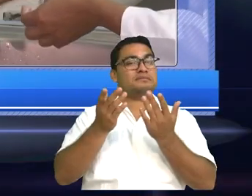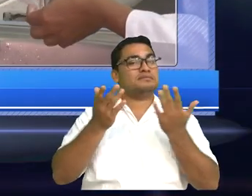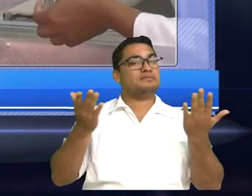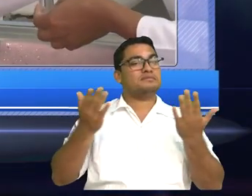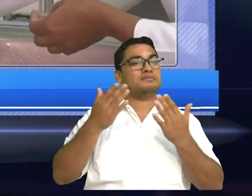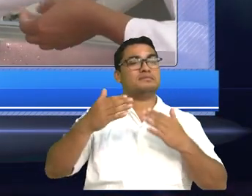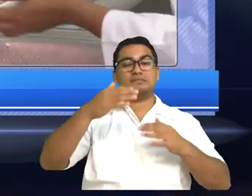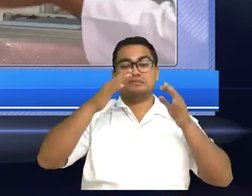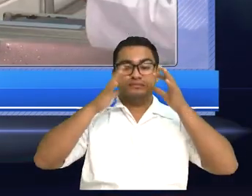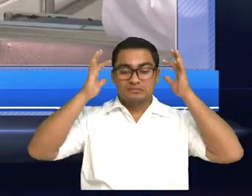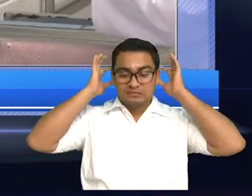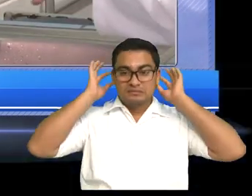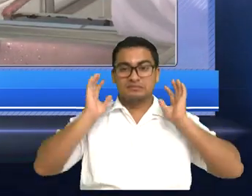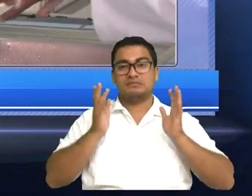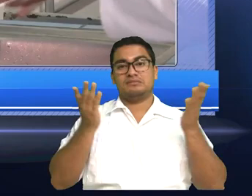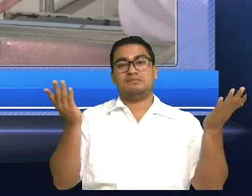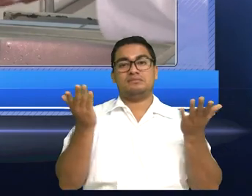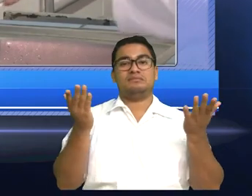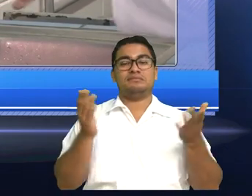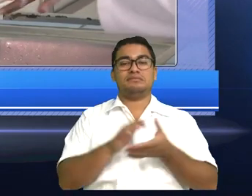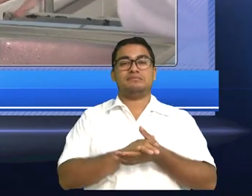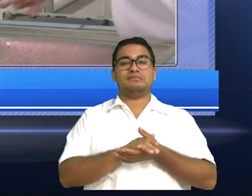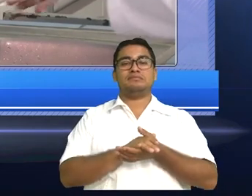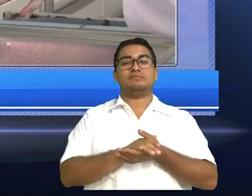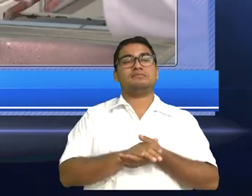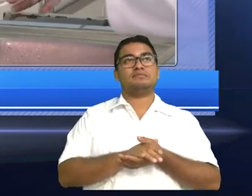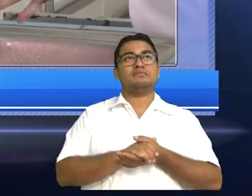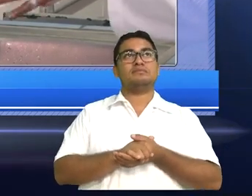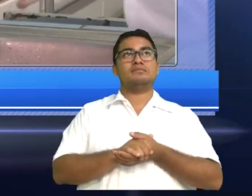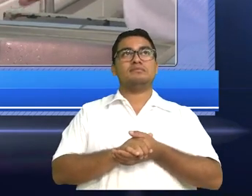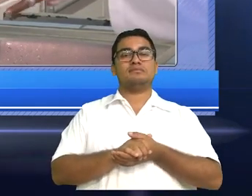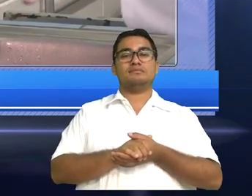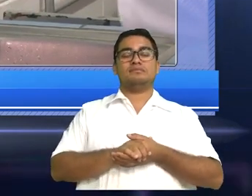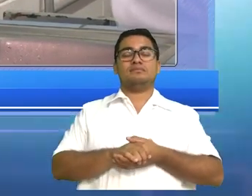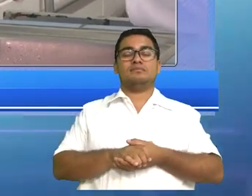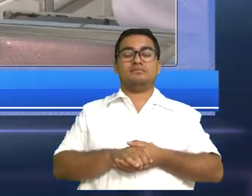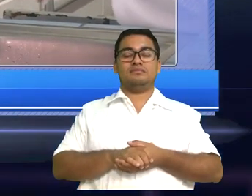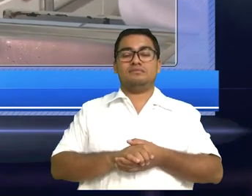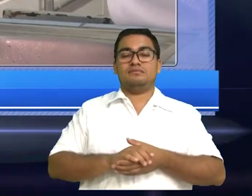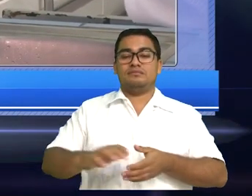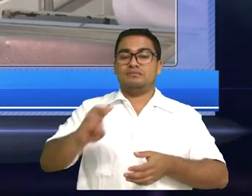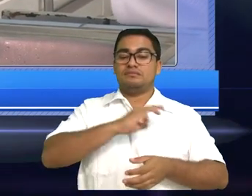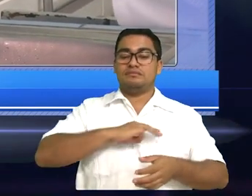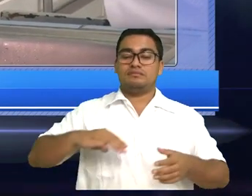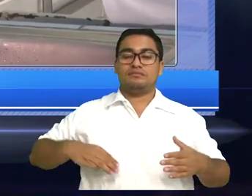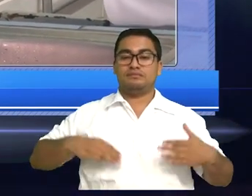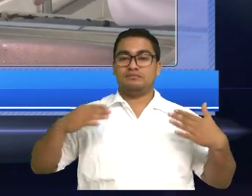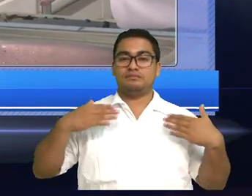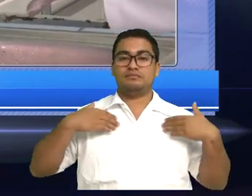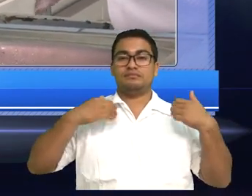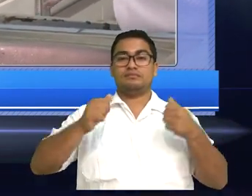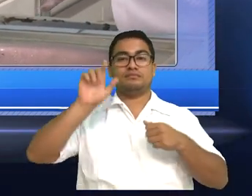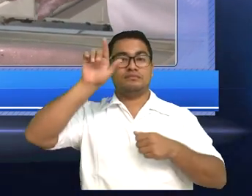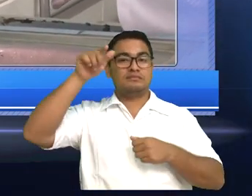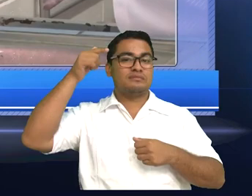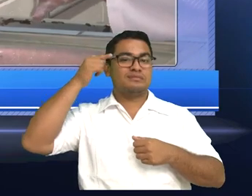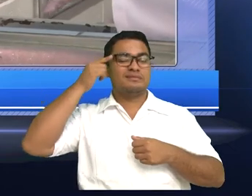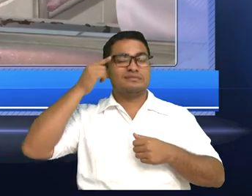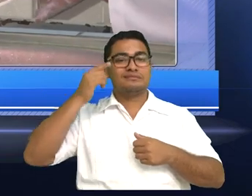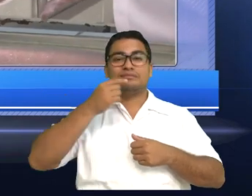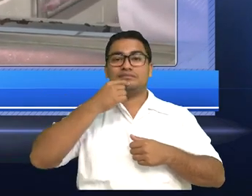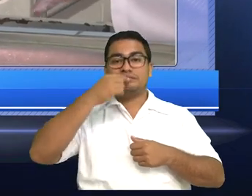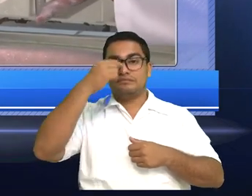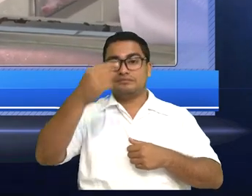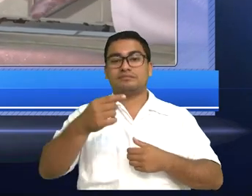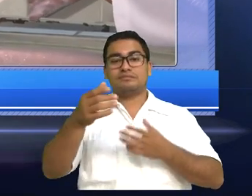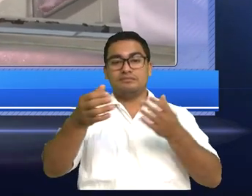está afectado, ¿verdad? Entonces, nosotros a través del Ministerio de Salud y el gobierno central, que nos ha, ¿verdad?, orientado, ¿verdad?,